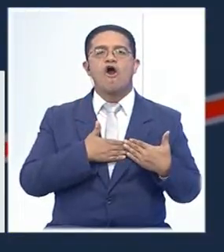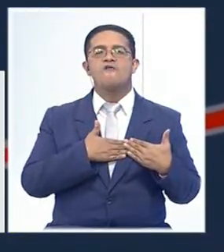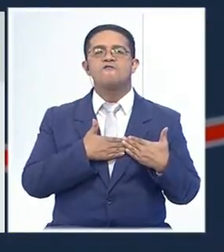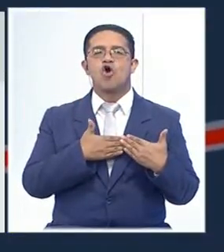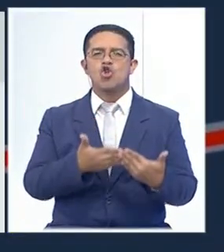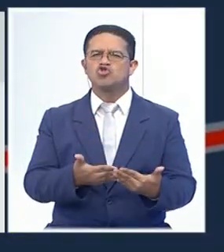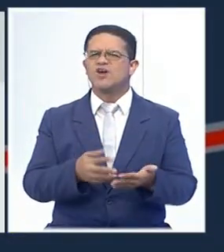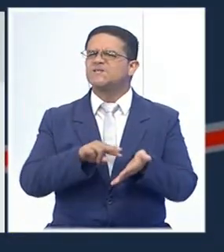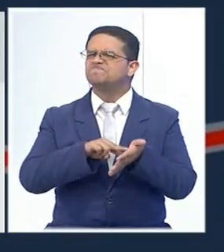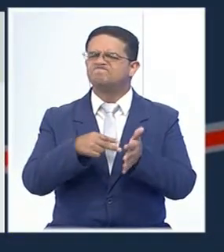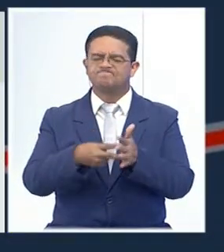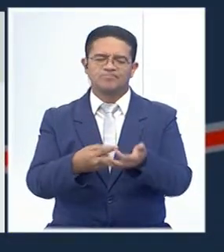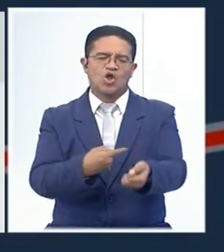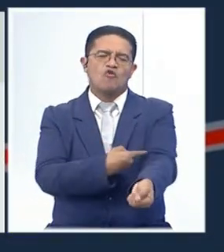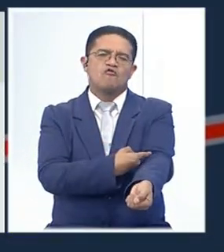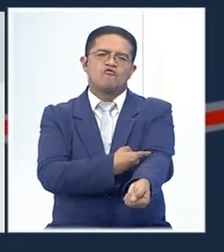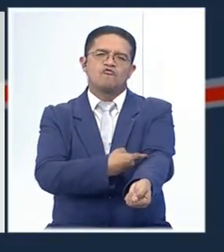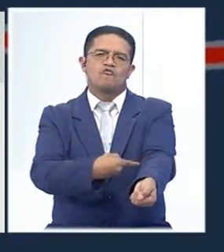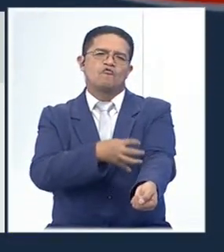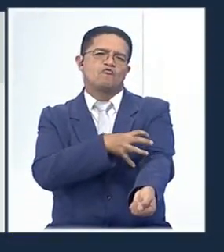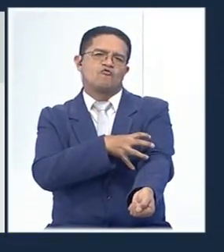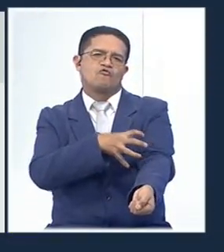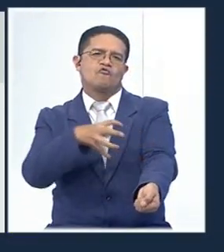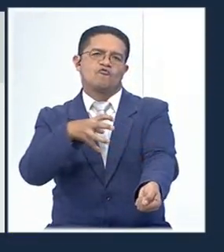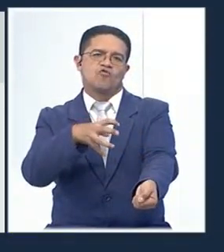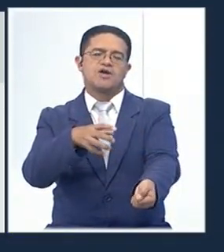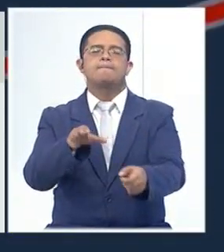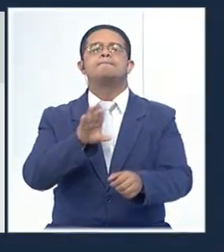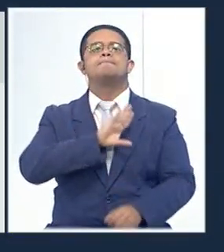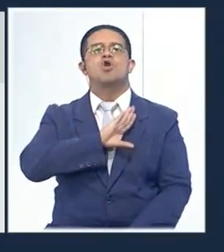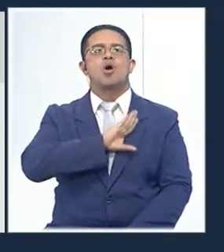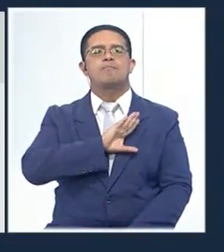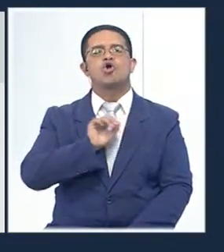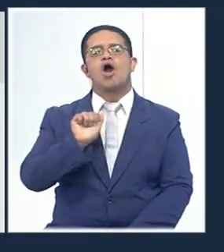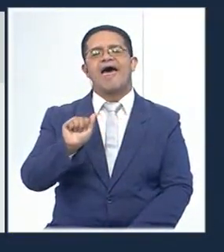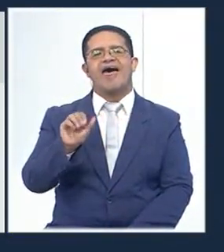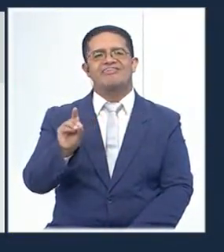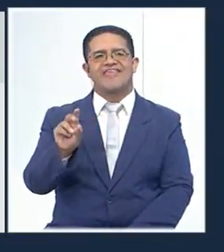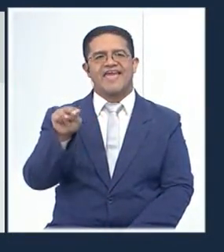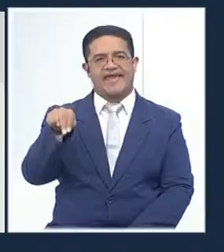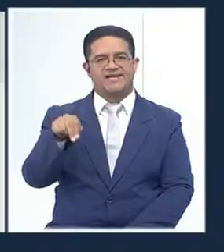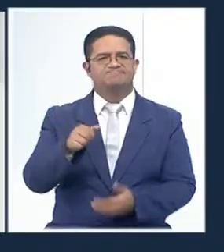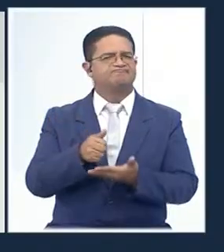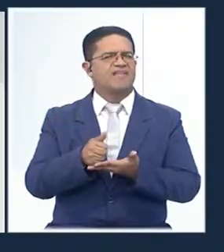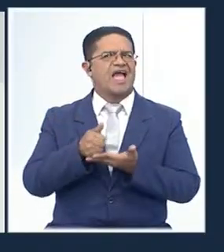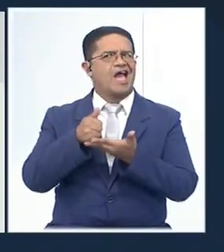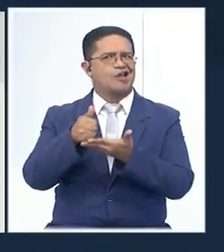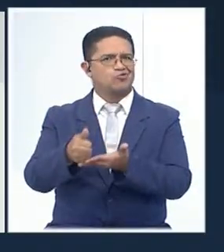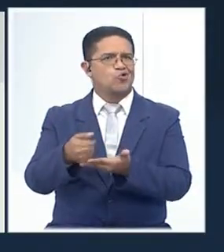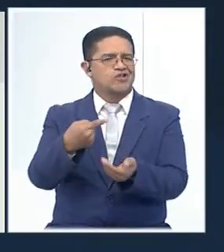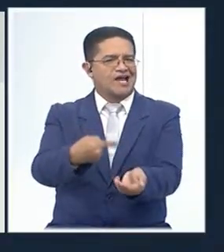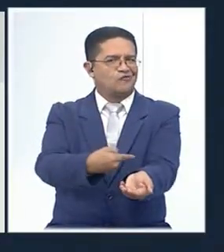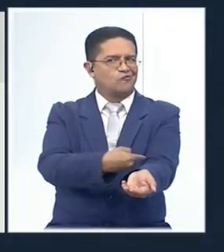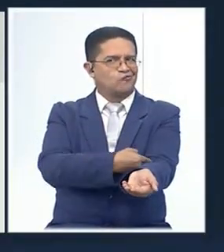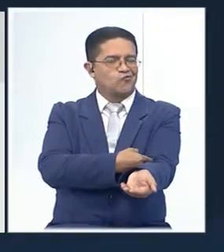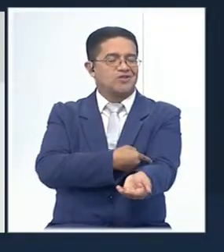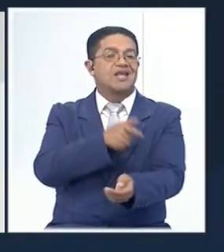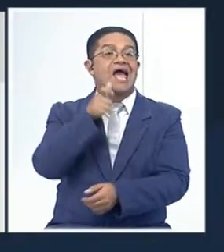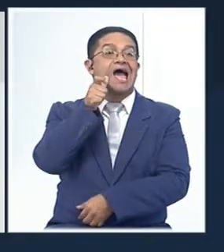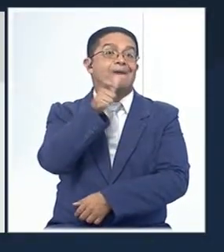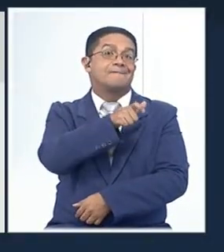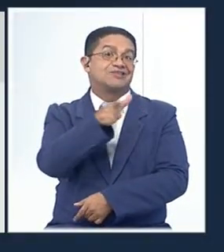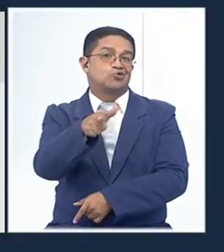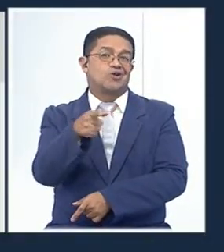la extracción de los componentes que forman parte del ADN. Este ayuda en los procesos de transfusión a personas que pasaron